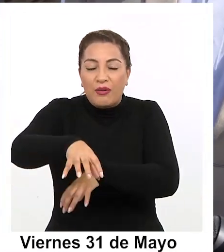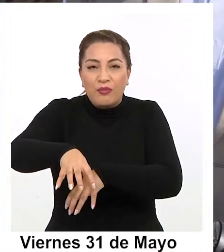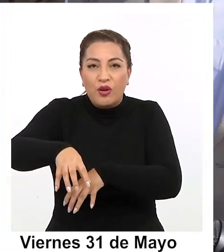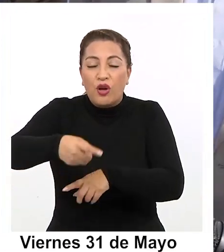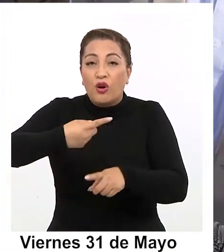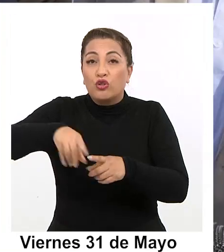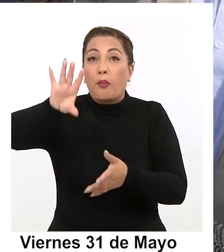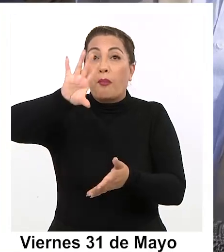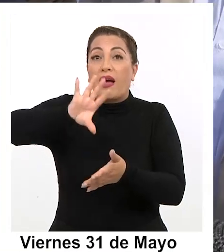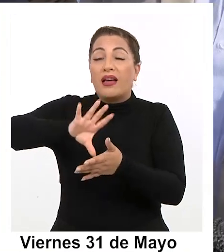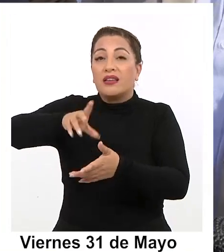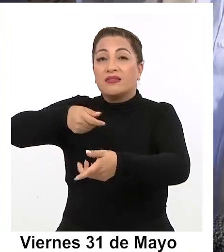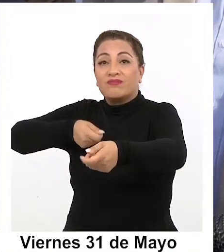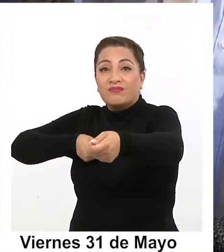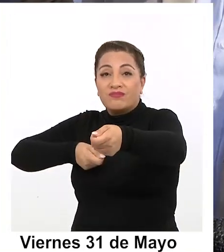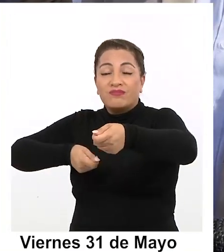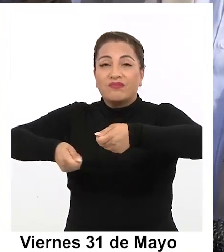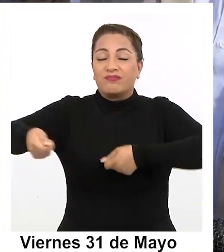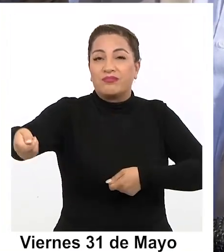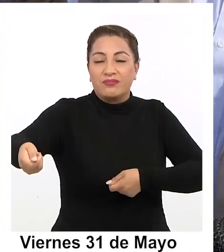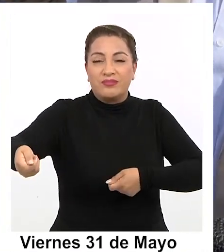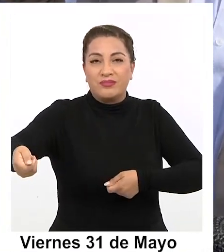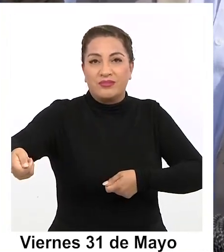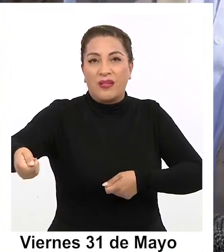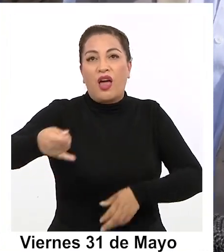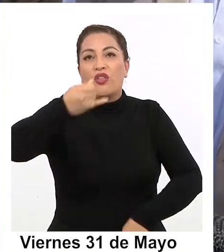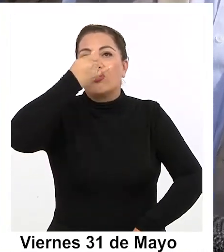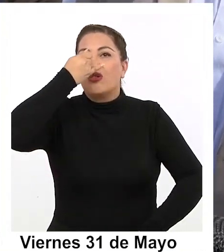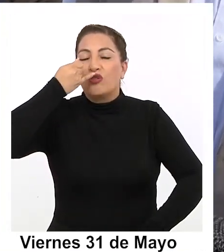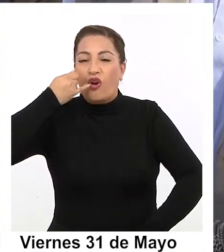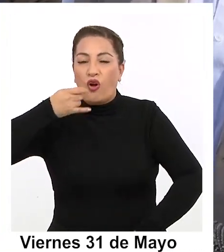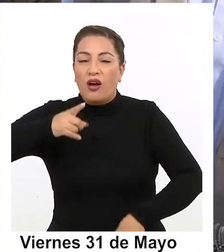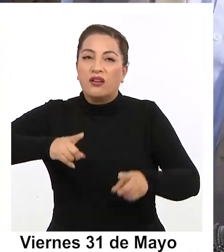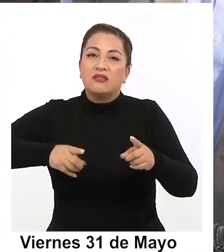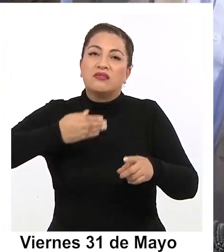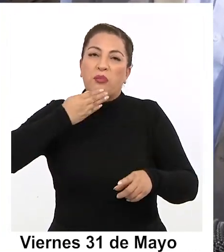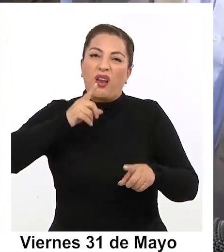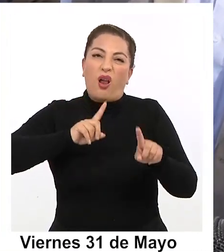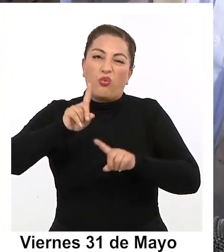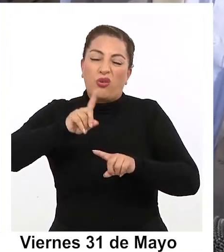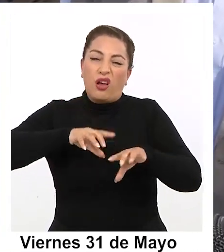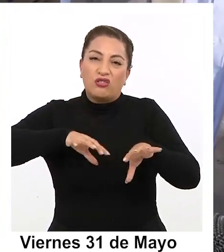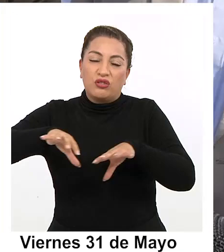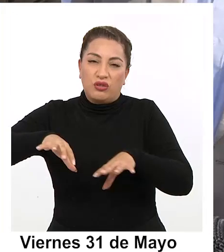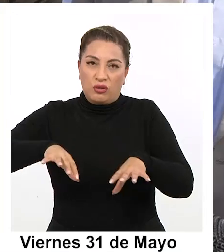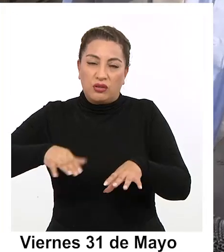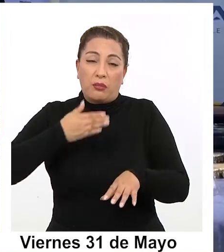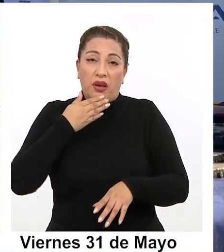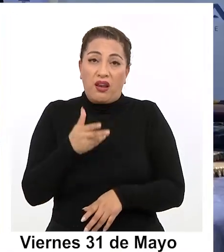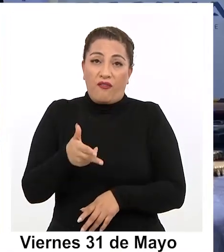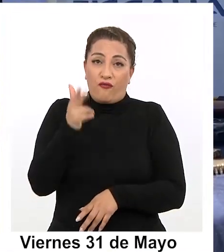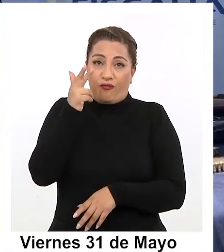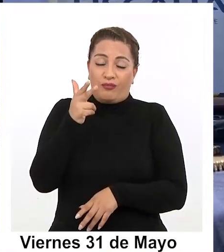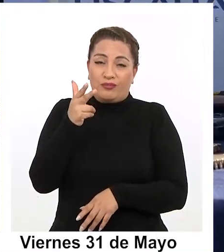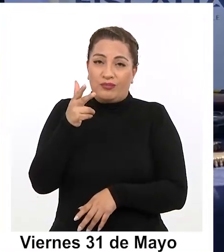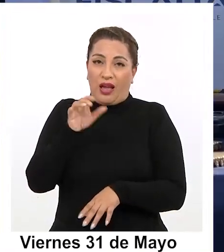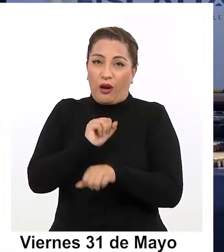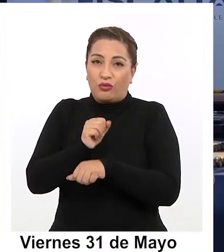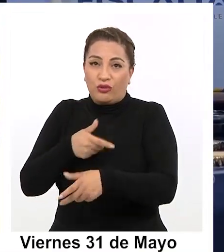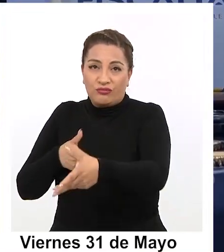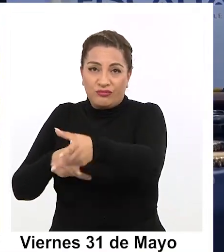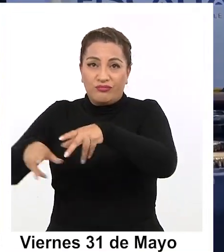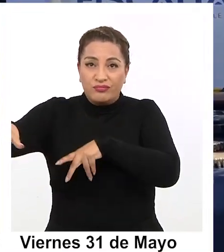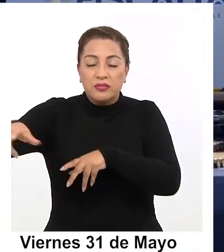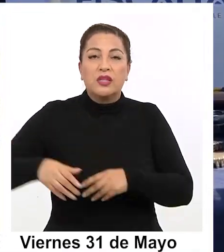del país y cambiados por droga y algunos otros elementos como son las armas de fuego una